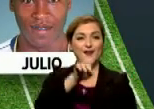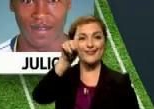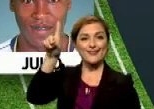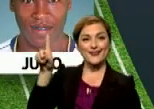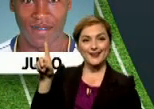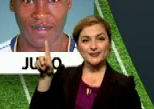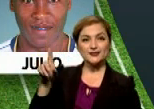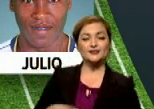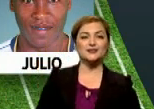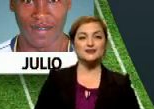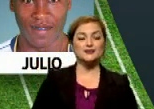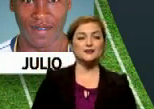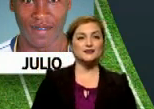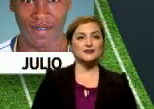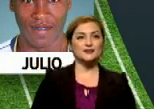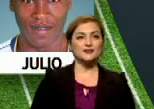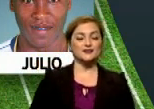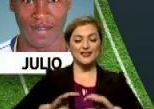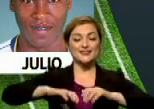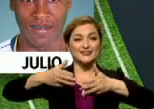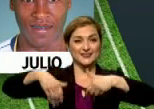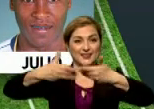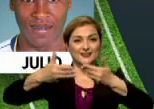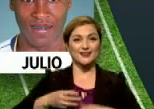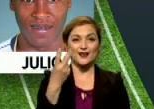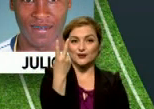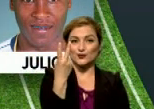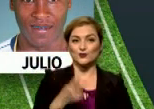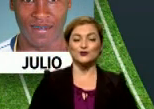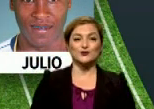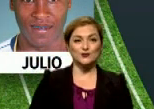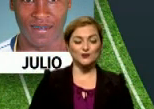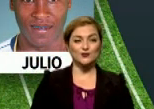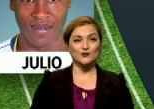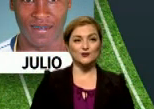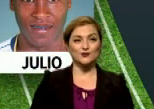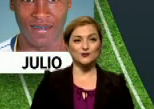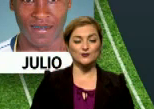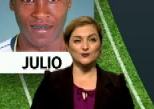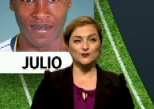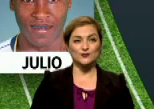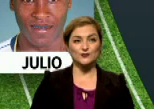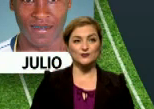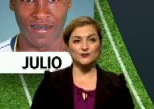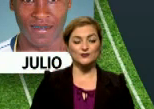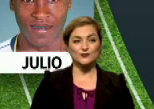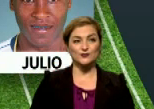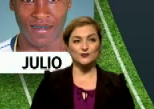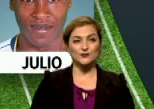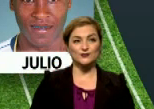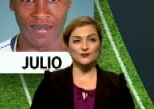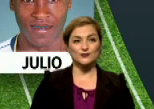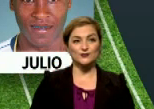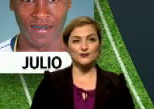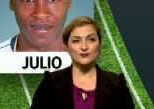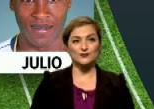Pablo Perlaza. Los dos centrales, Corozo con el jugador el Cunti Caicedo, y a la zurda del